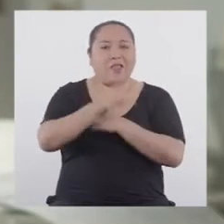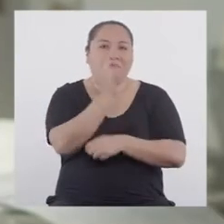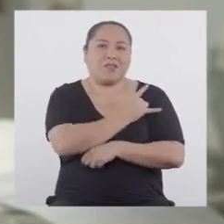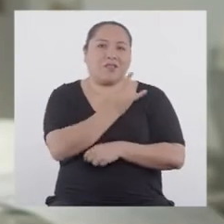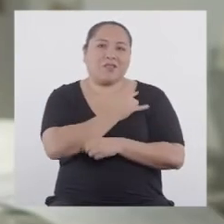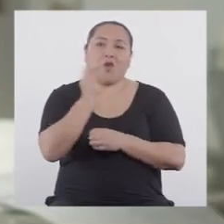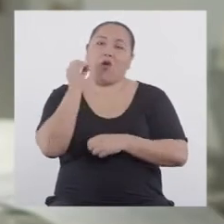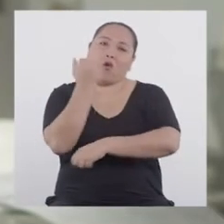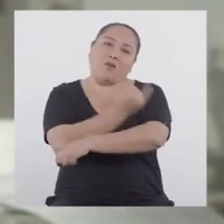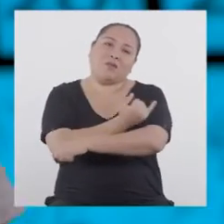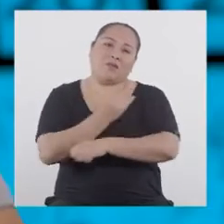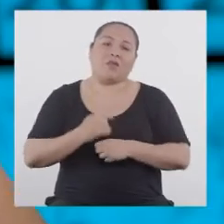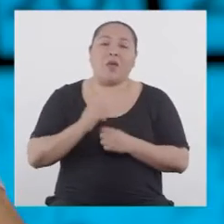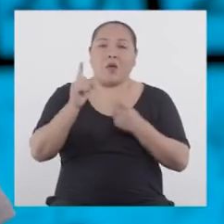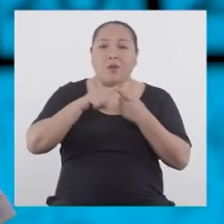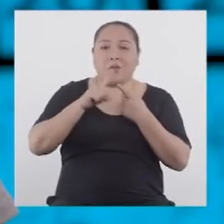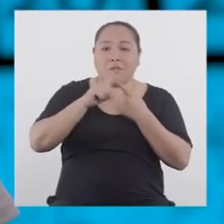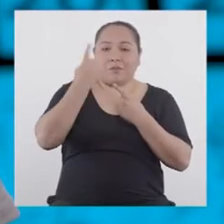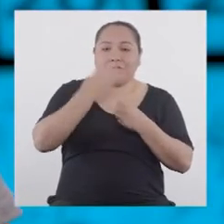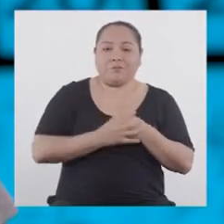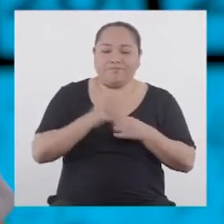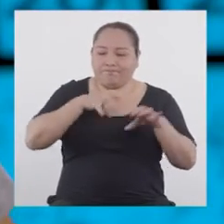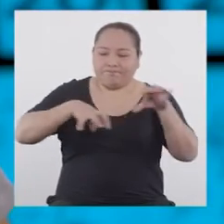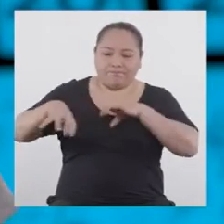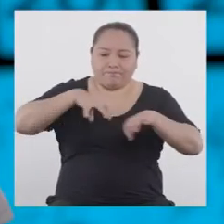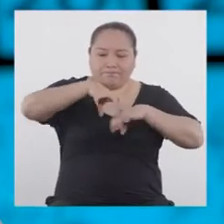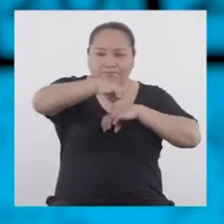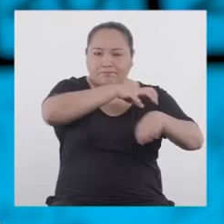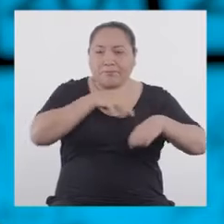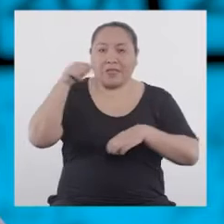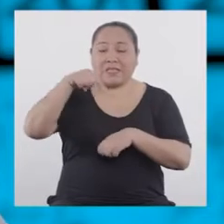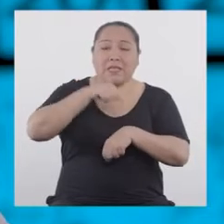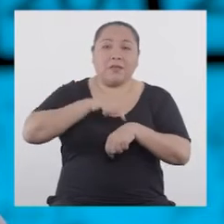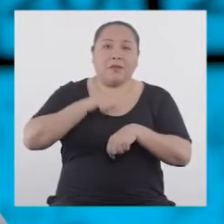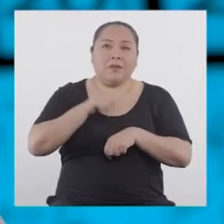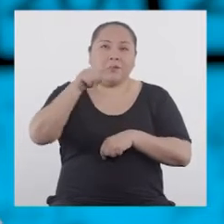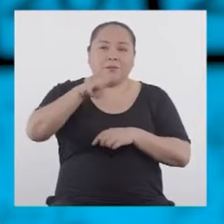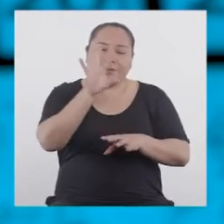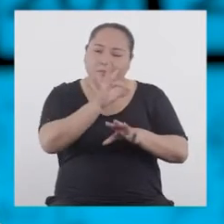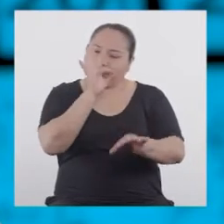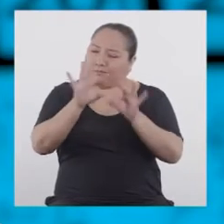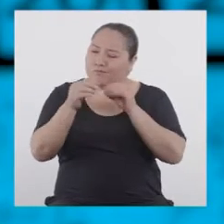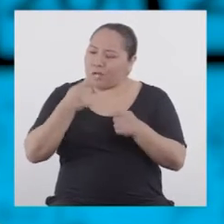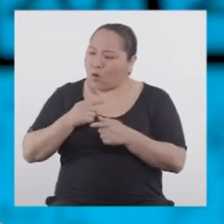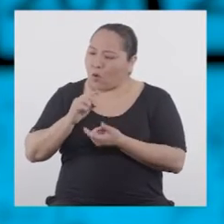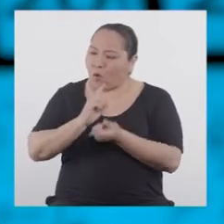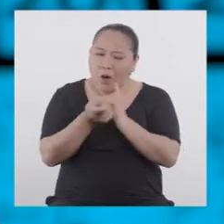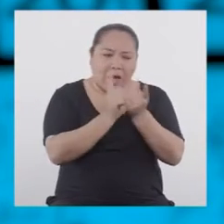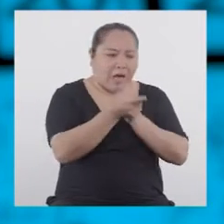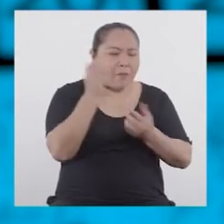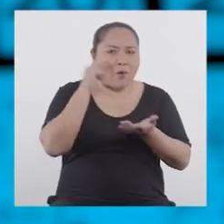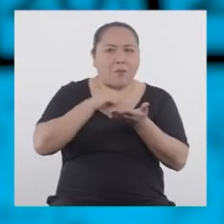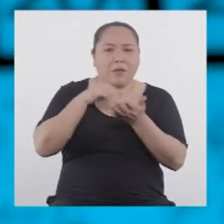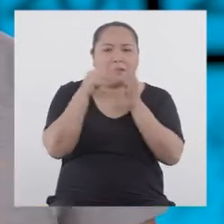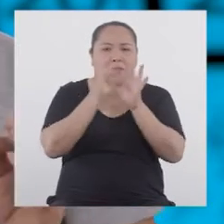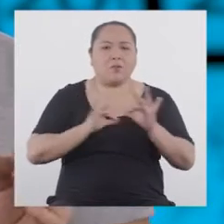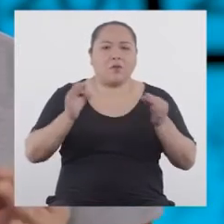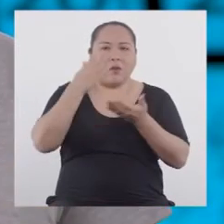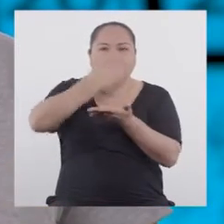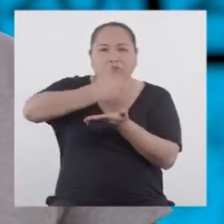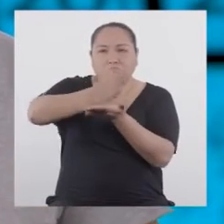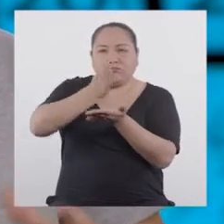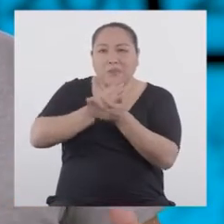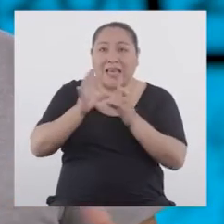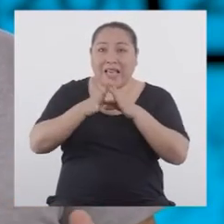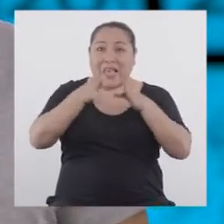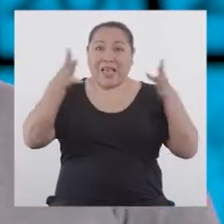a la universidad o instituto. El primer pilar es descomposición. Es el momento en el que identificamos las variables más importantes y